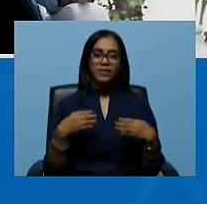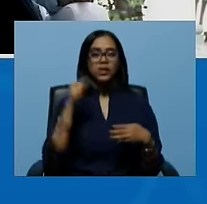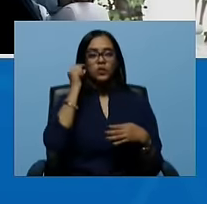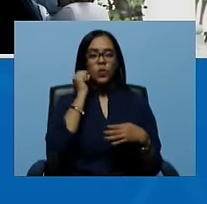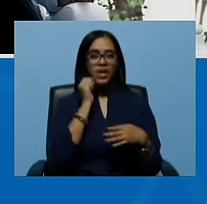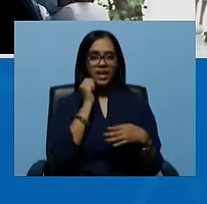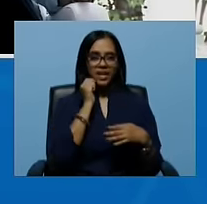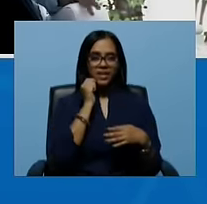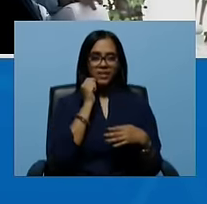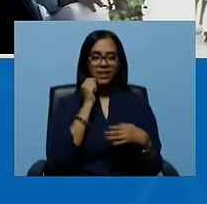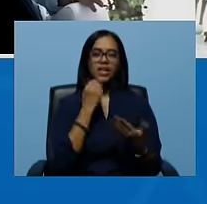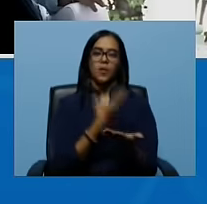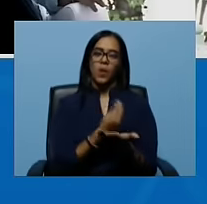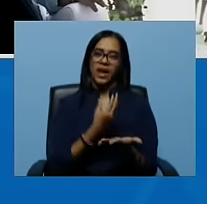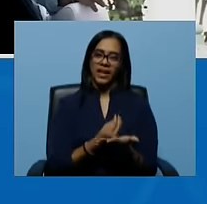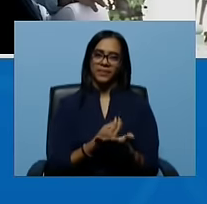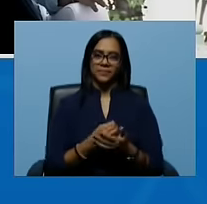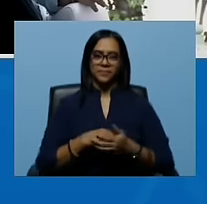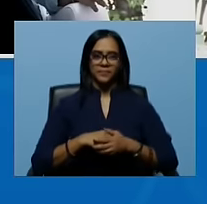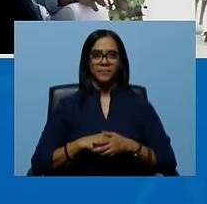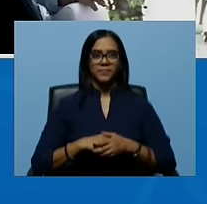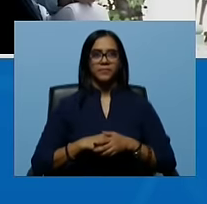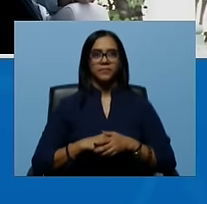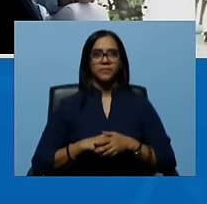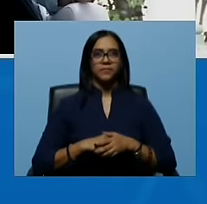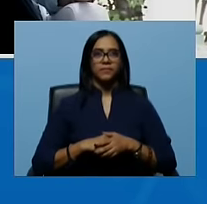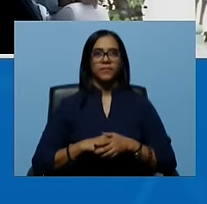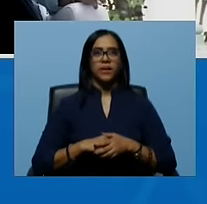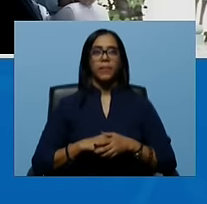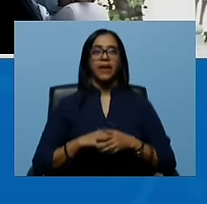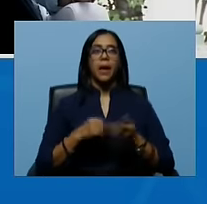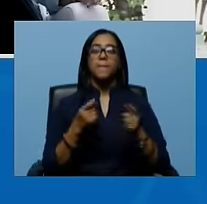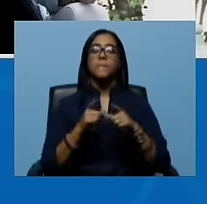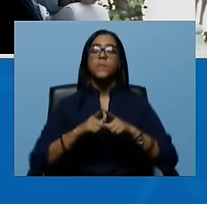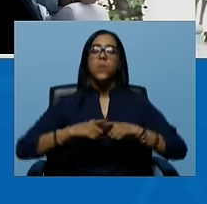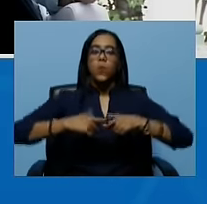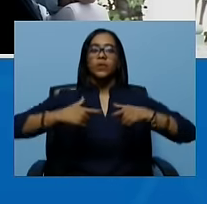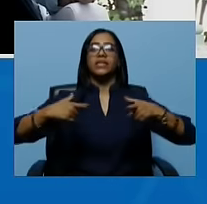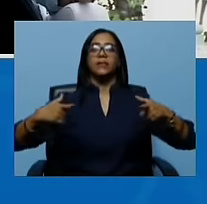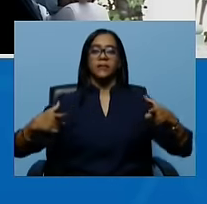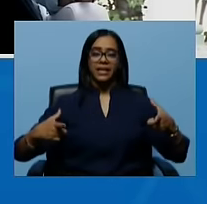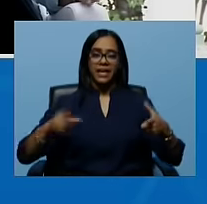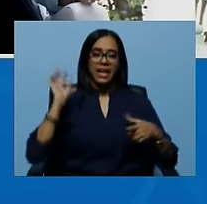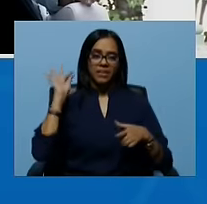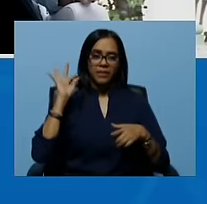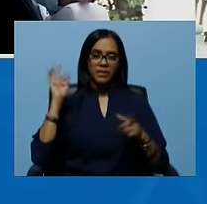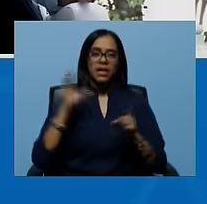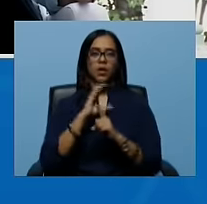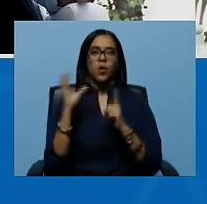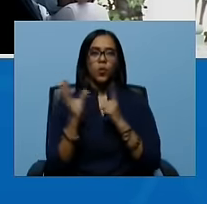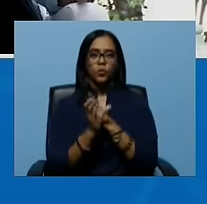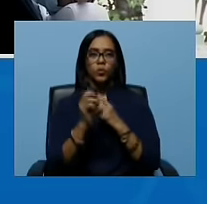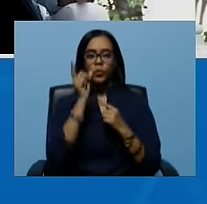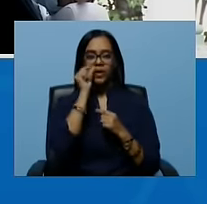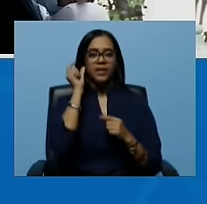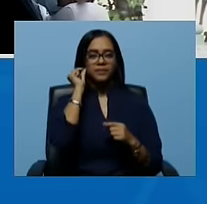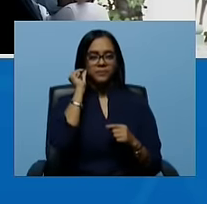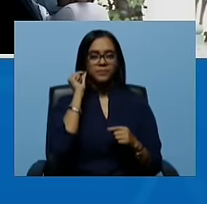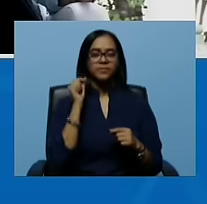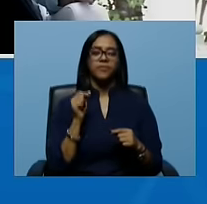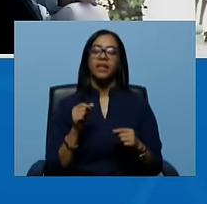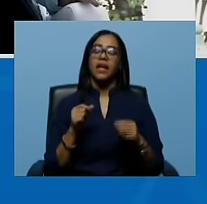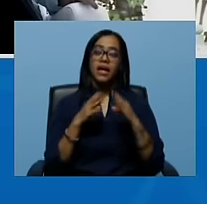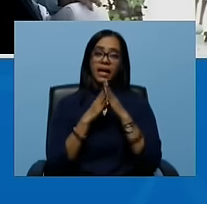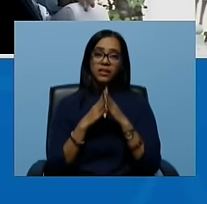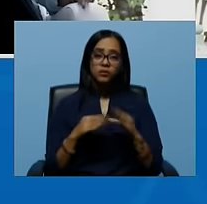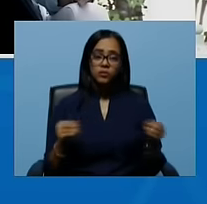Sucre y Monagas, para multiplicar la expresión de los cultores y cultoras en